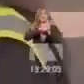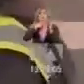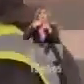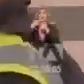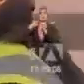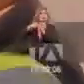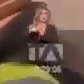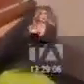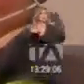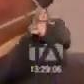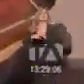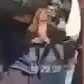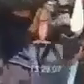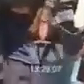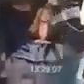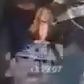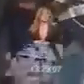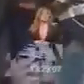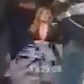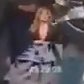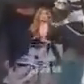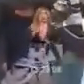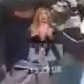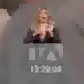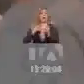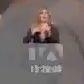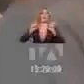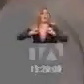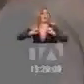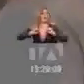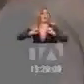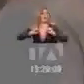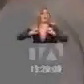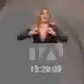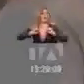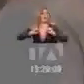negativos que podrían seguir propagando el virus en Quito. Freddy Paredes, 24 horas.